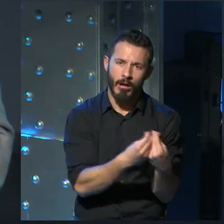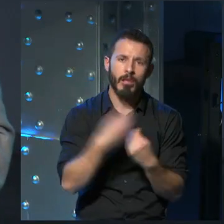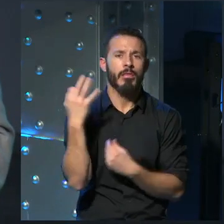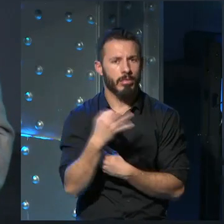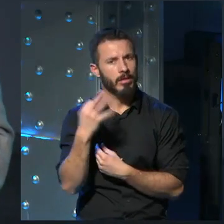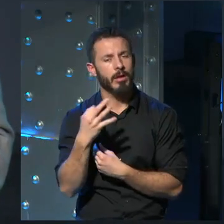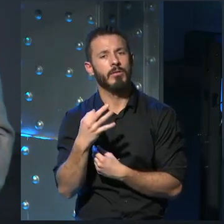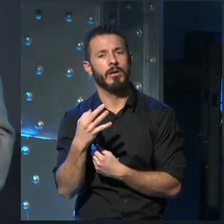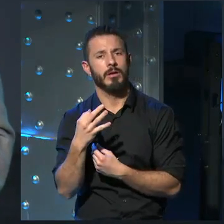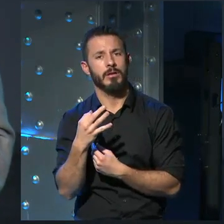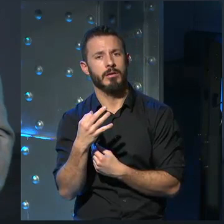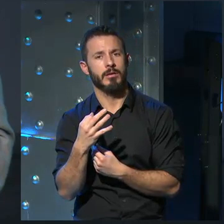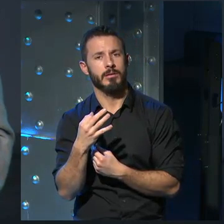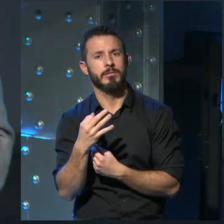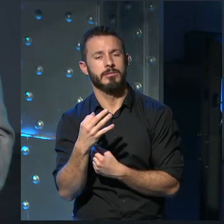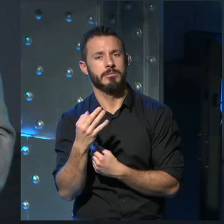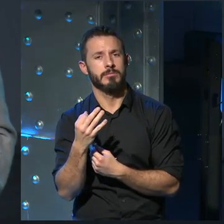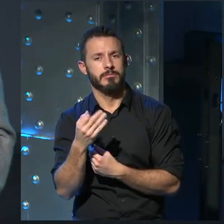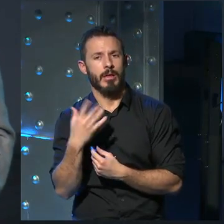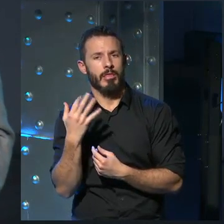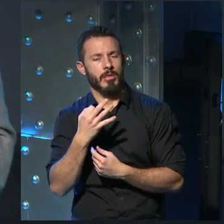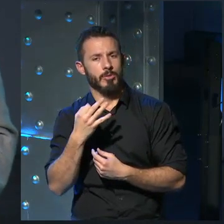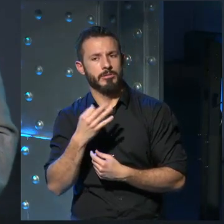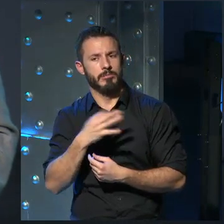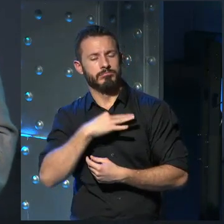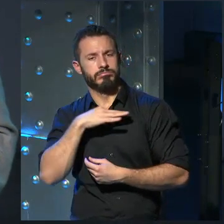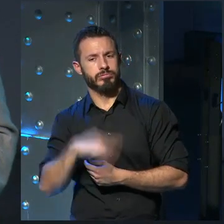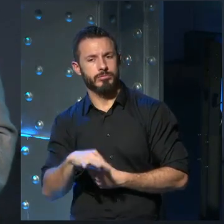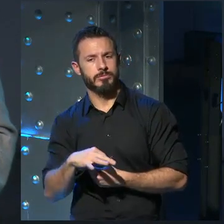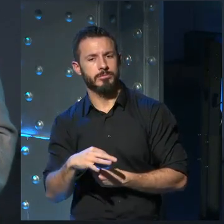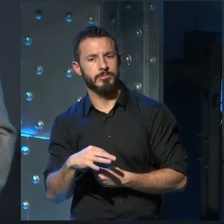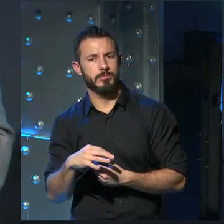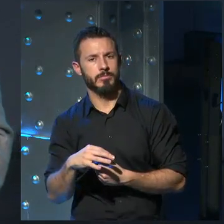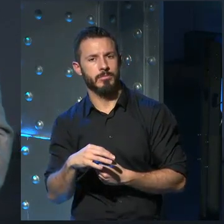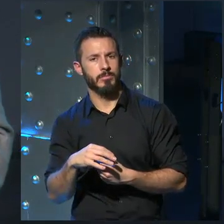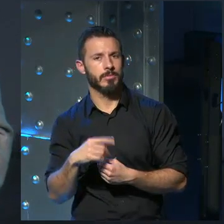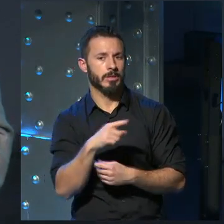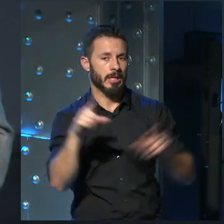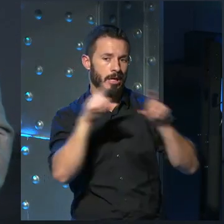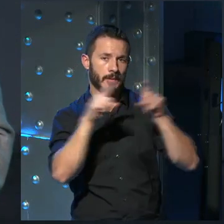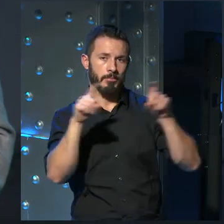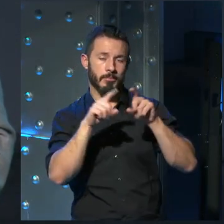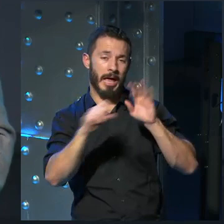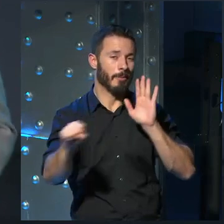esas empresas tenemos que ser capaces de extender las posiciones y la marca España más